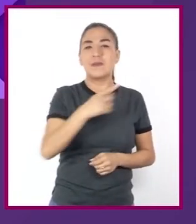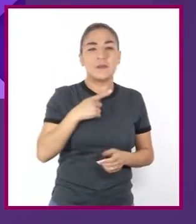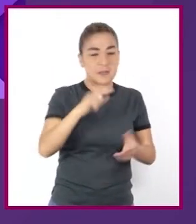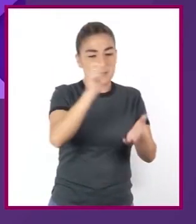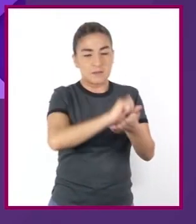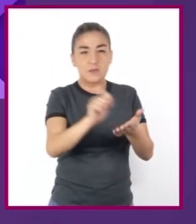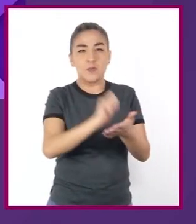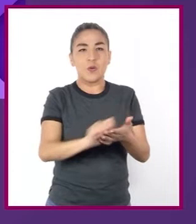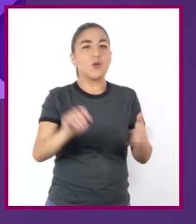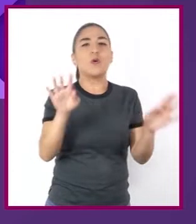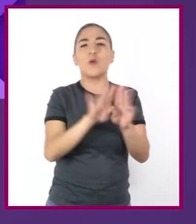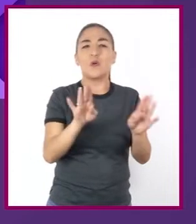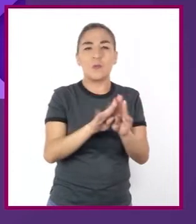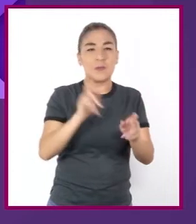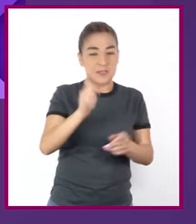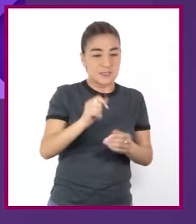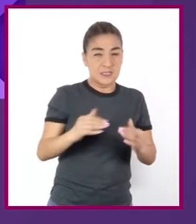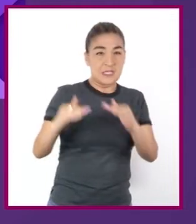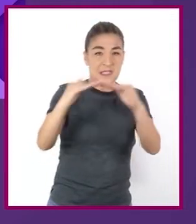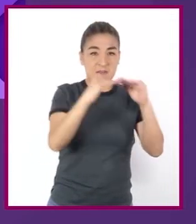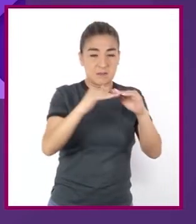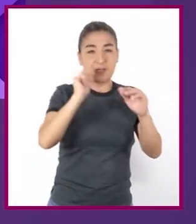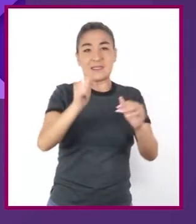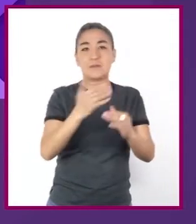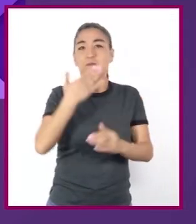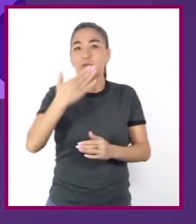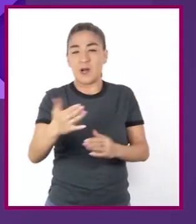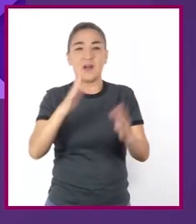una condición de igualdad o desigualdad.